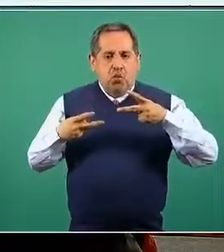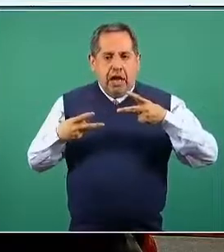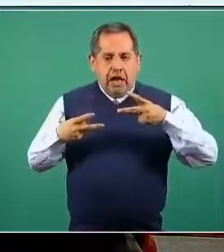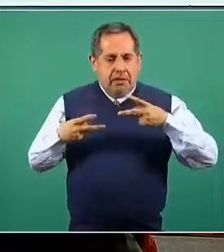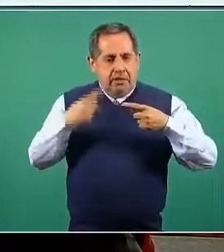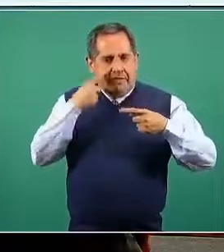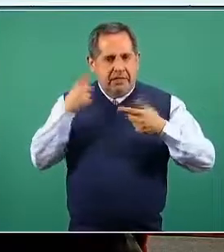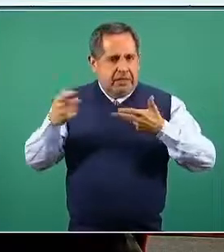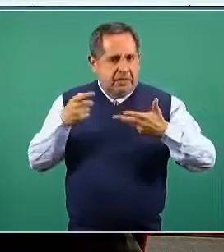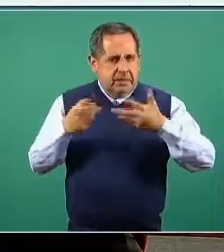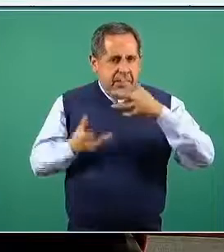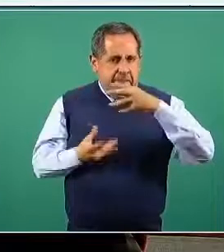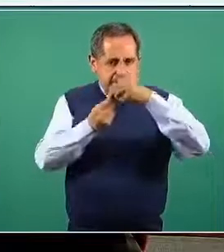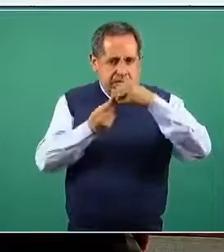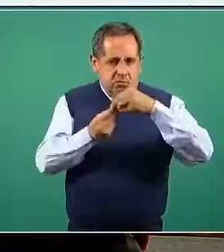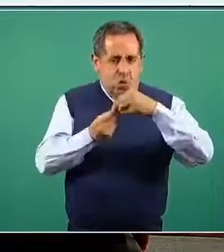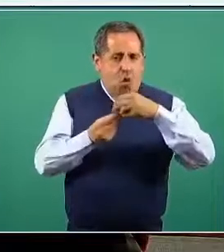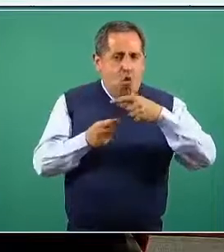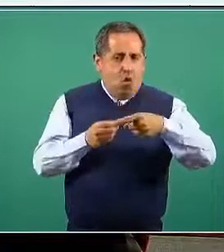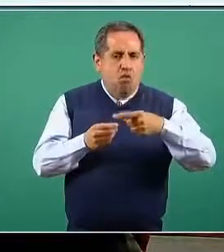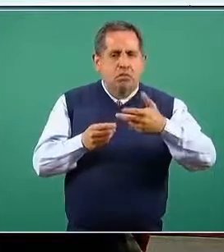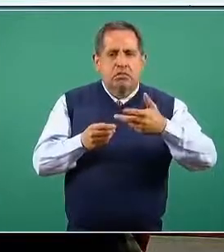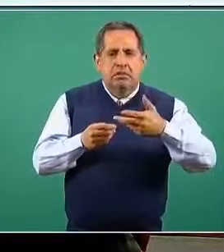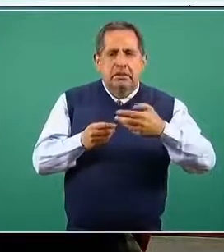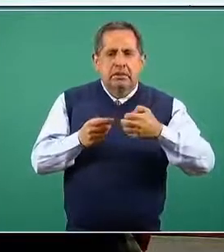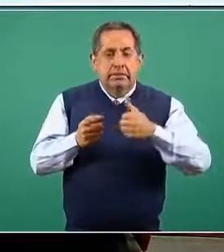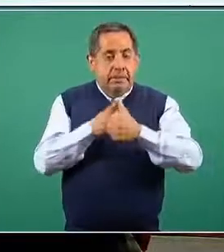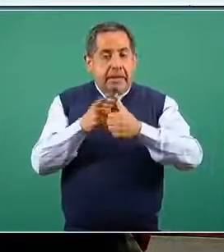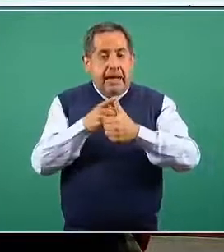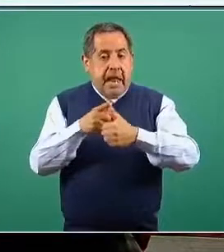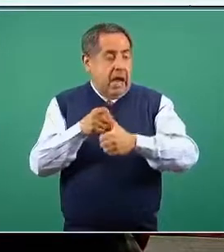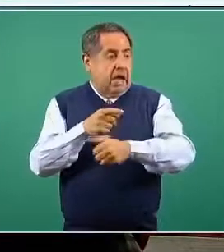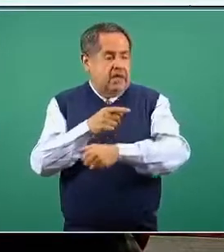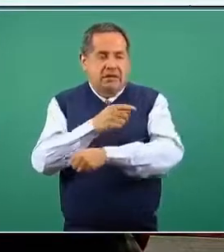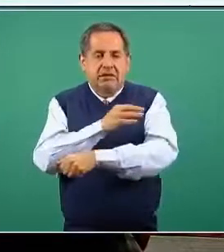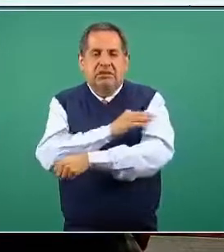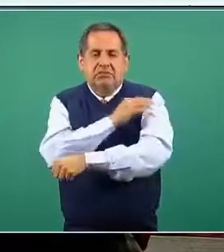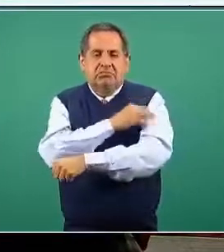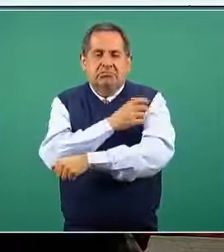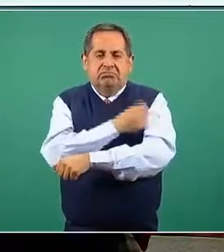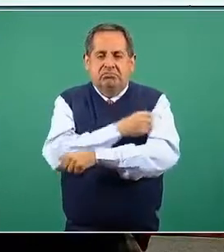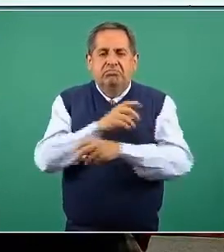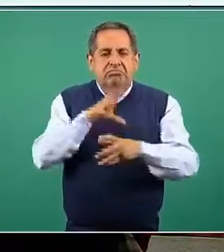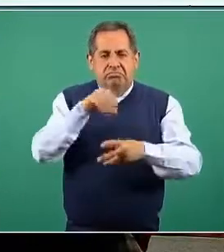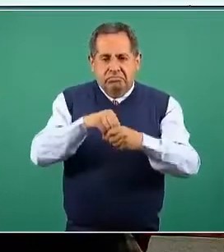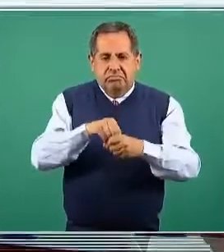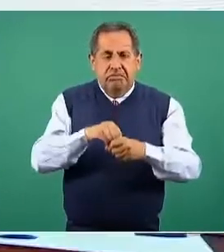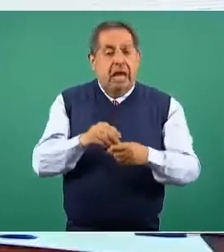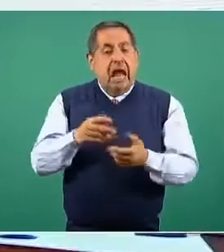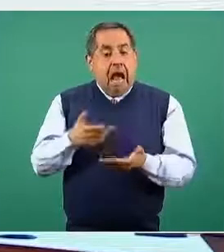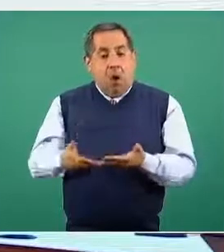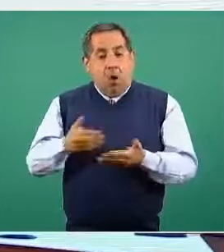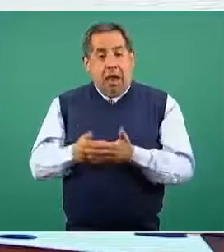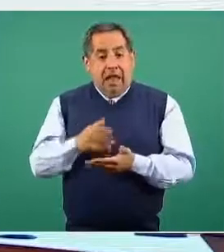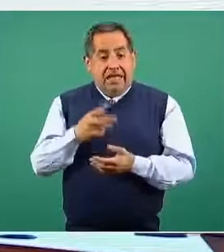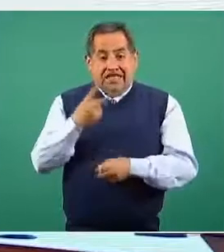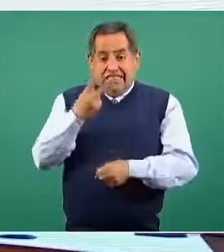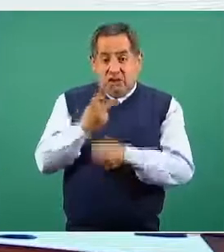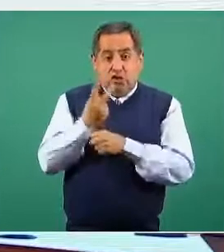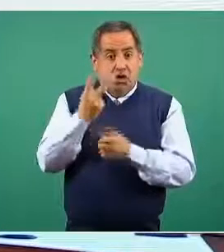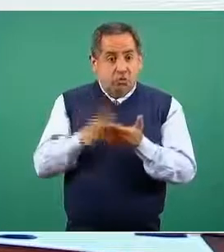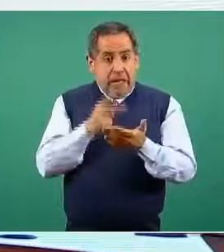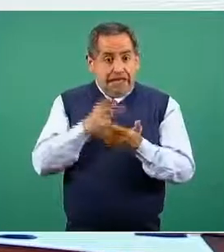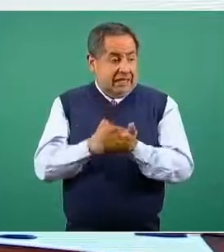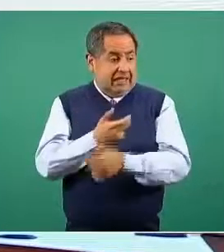número porque aquí está incluida la primera dosis de estas 18.018 personas, que aquí se está contabilizando